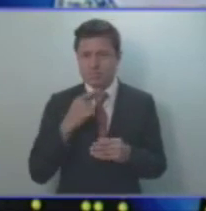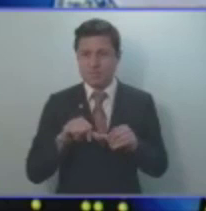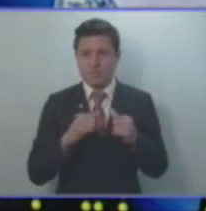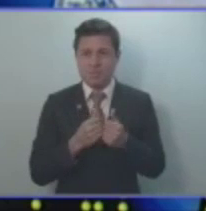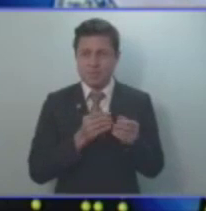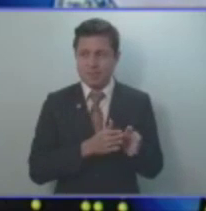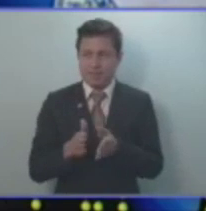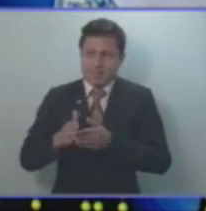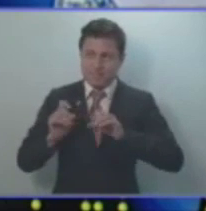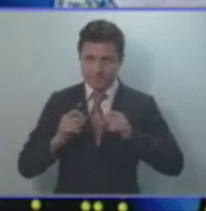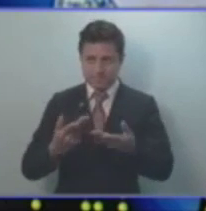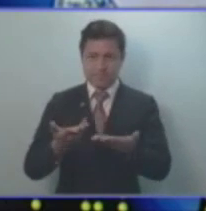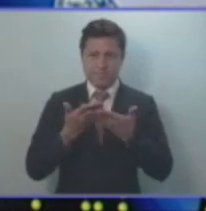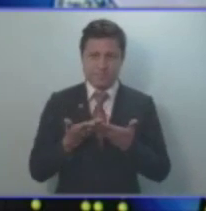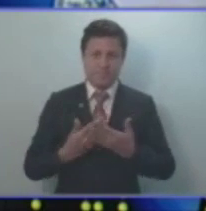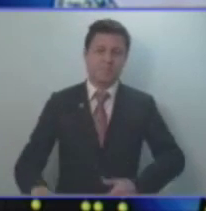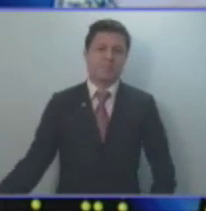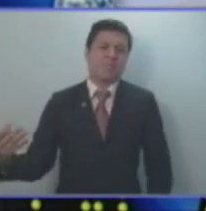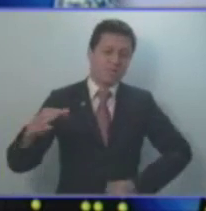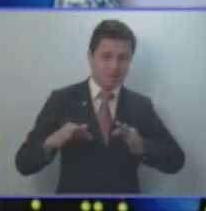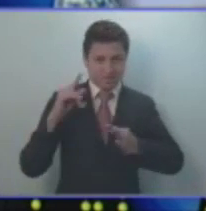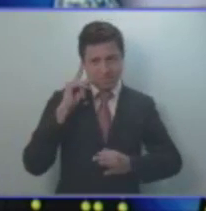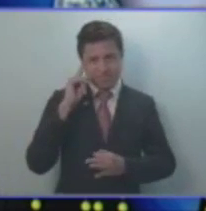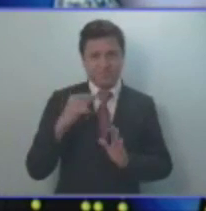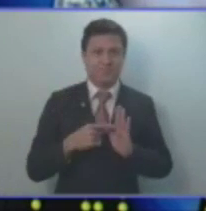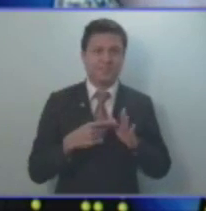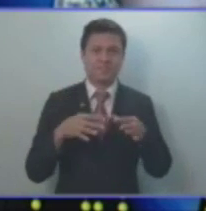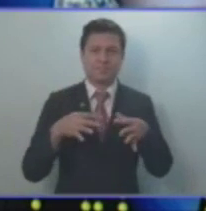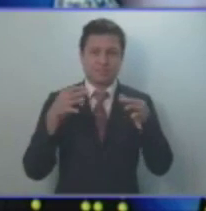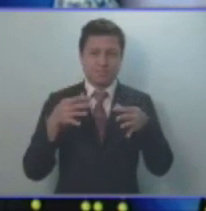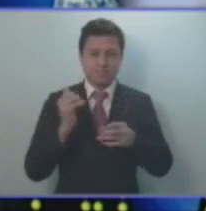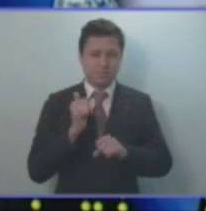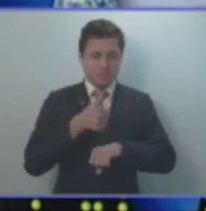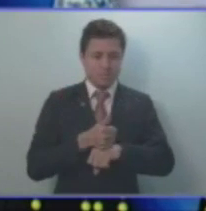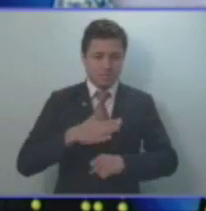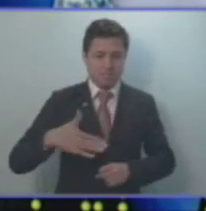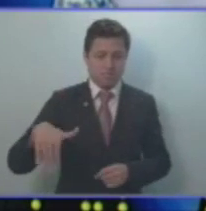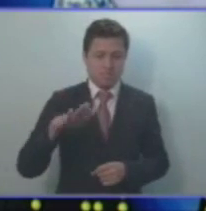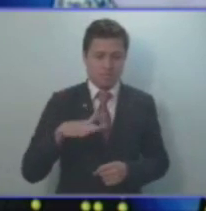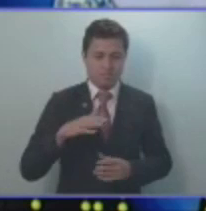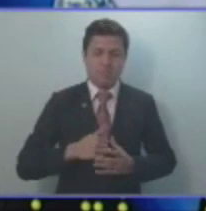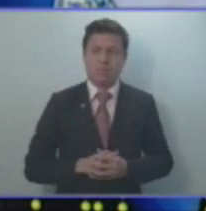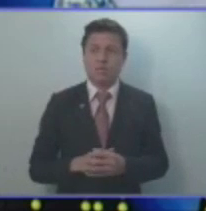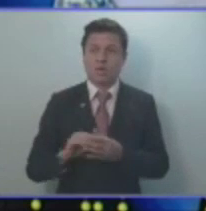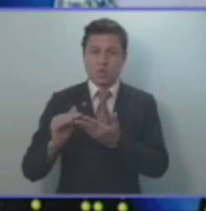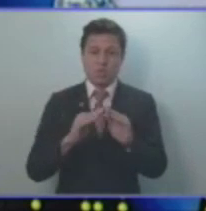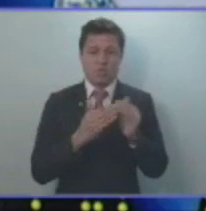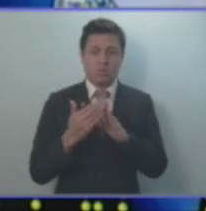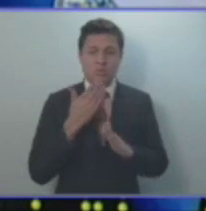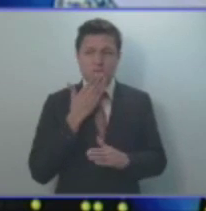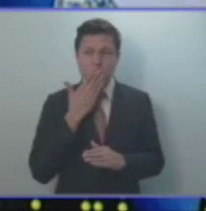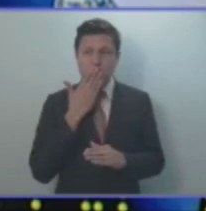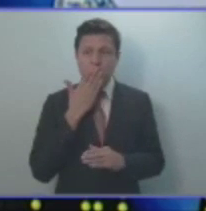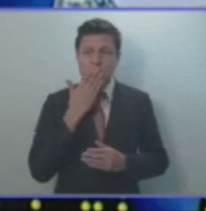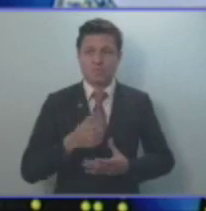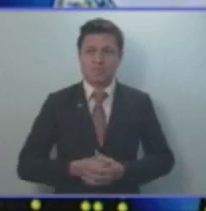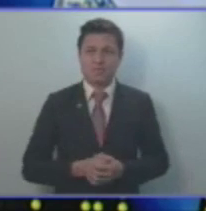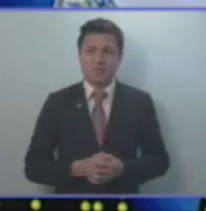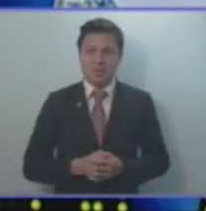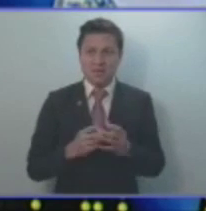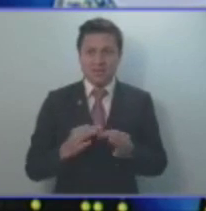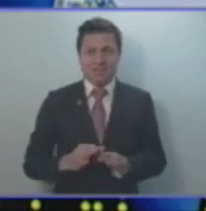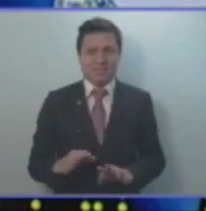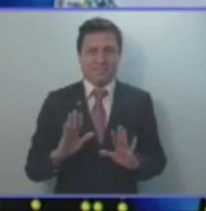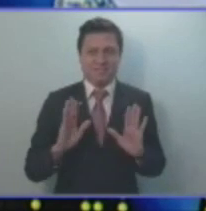organizada, tomarán en consideración la presente declaración de territorio de comunidades indígenas para darle prioridad